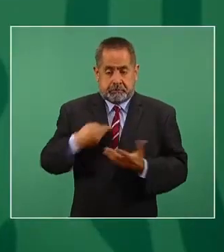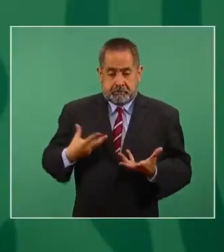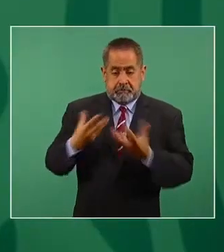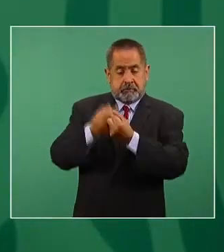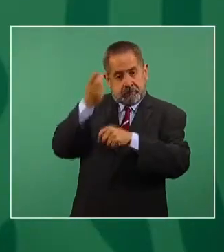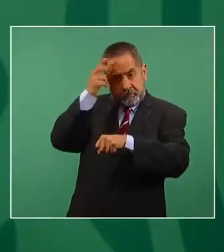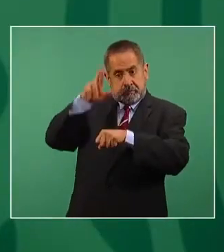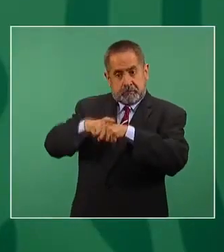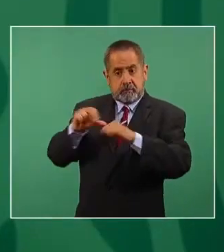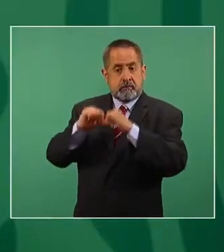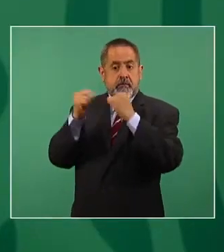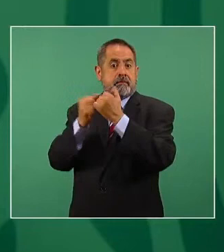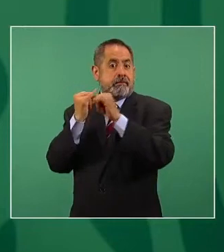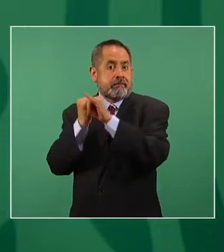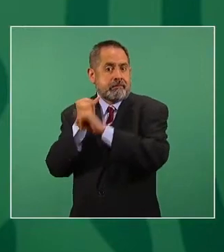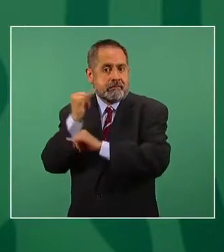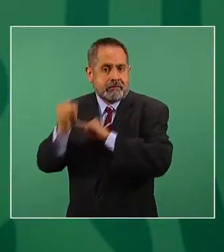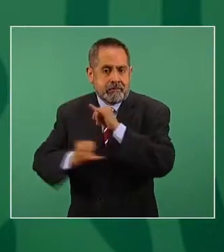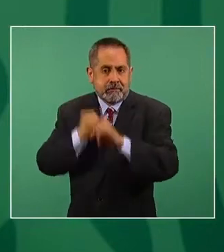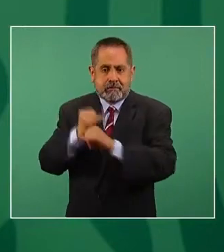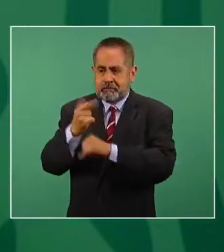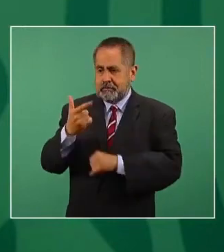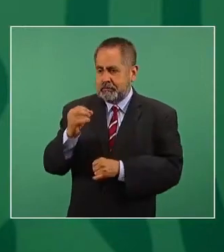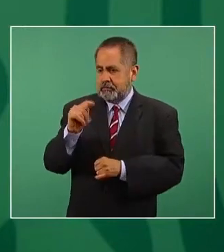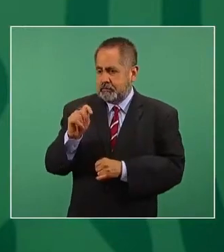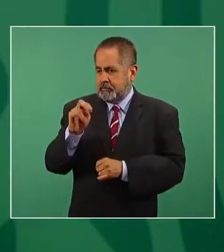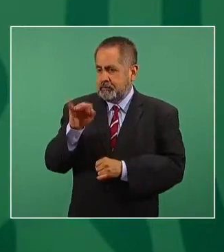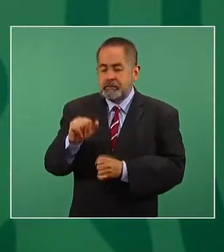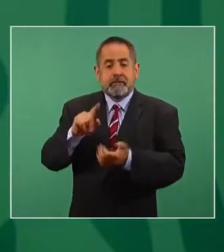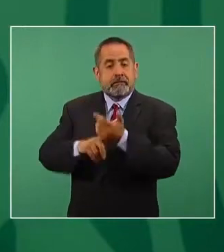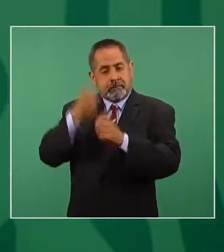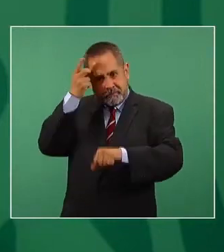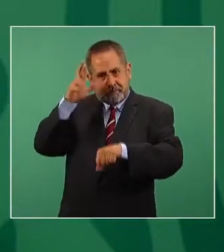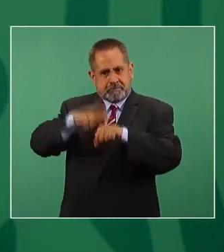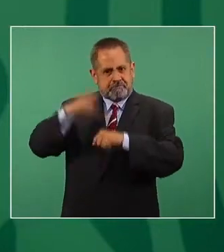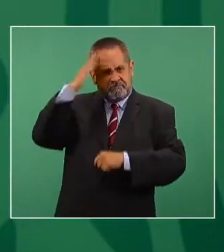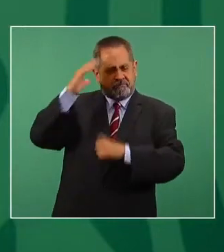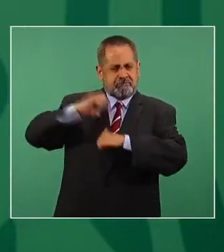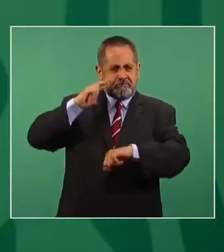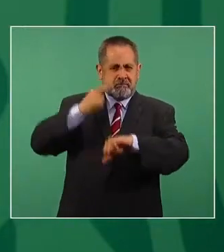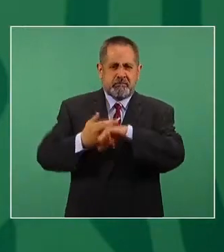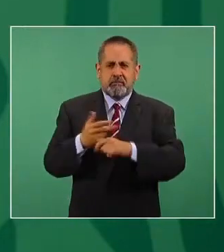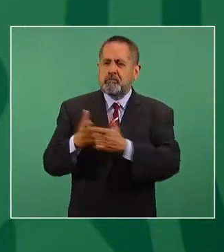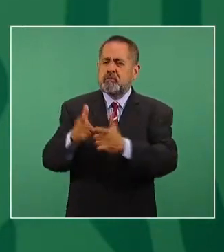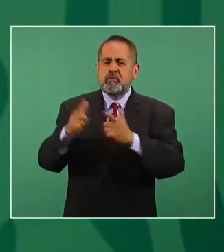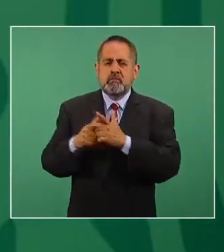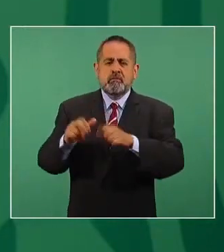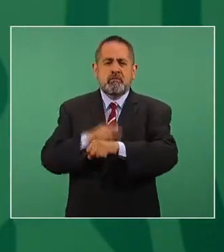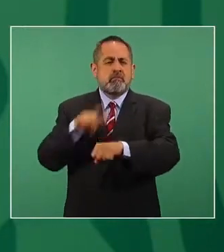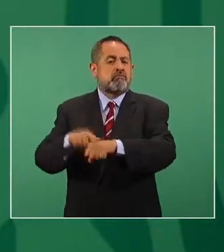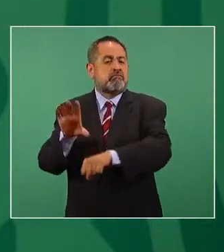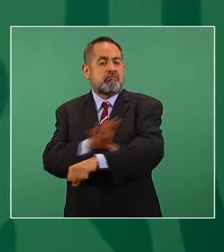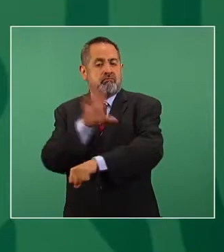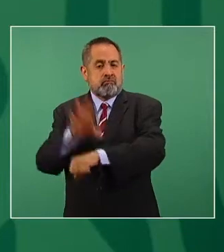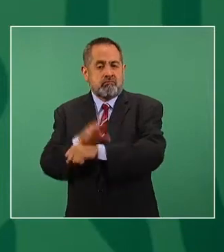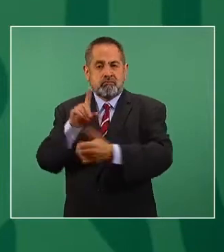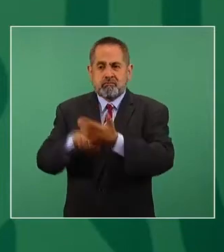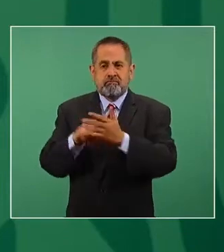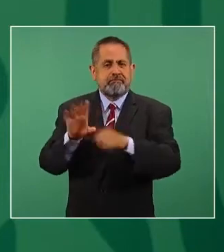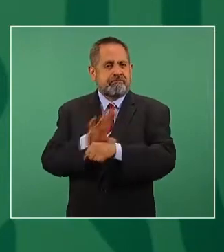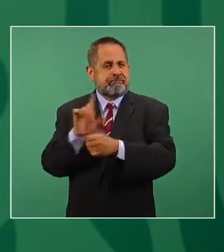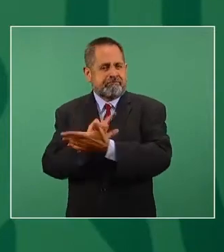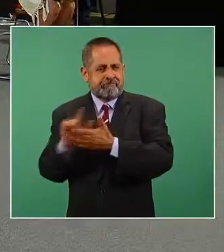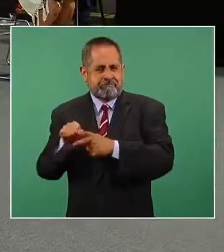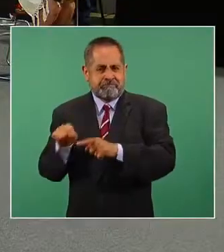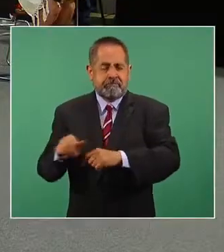directivo de la Asociación Internacional de Geotermia y directora general del Grupo Nacional de Electricidad y Energías Limpias.